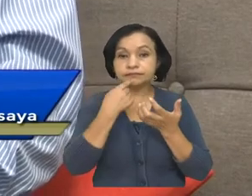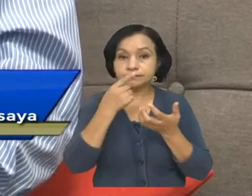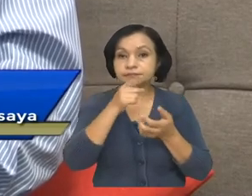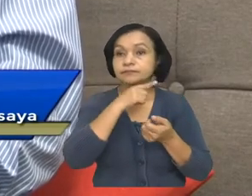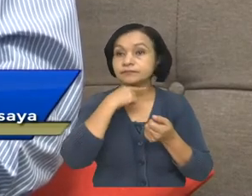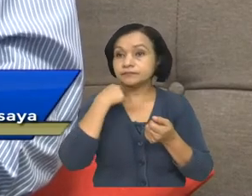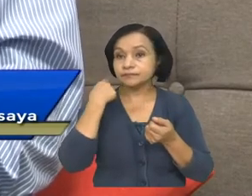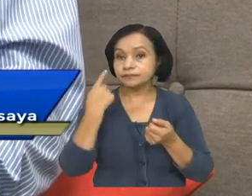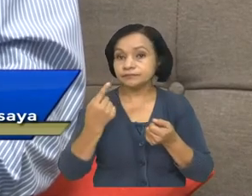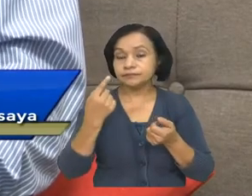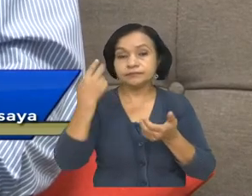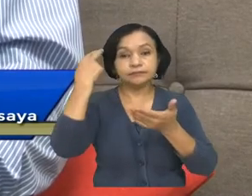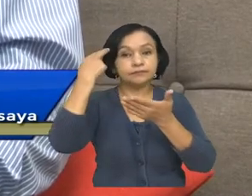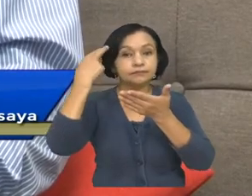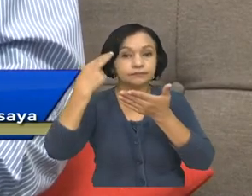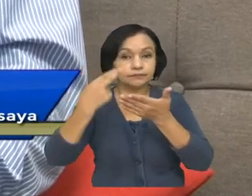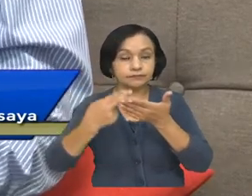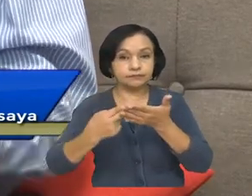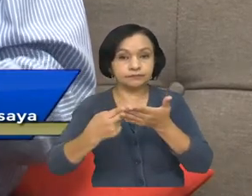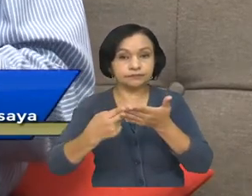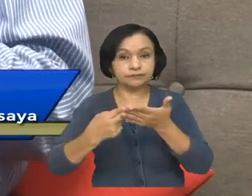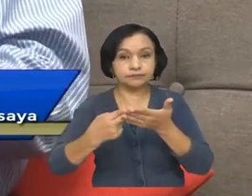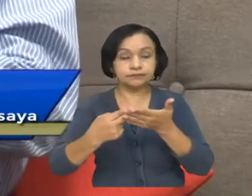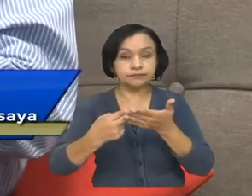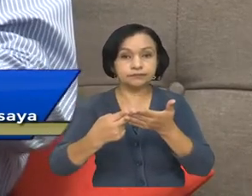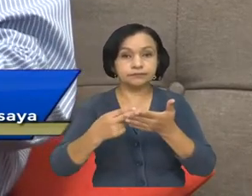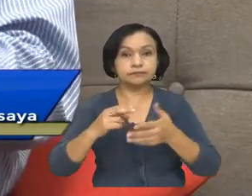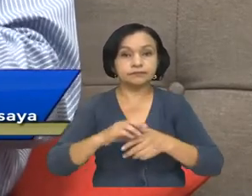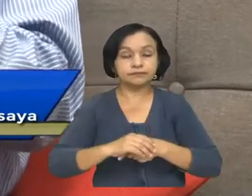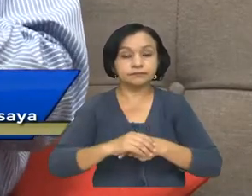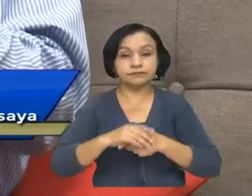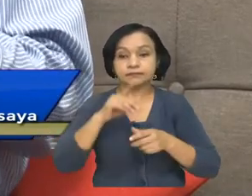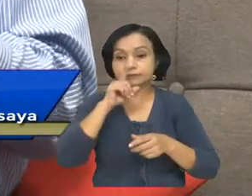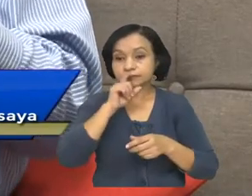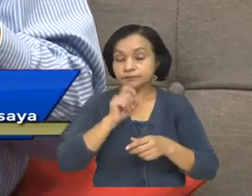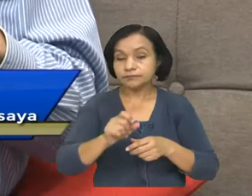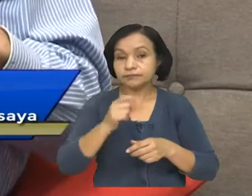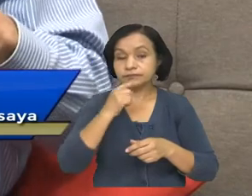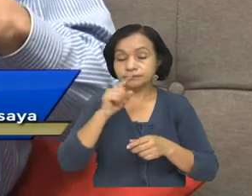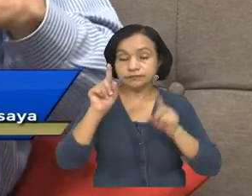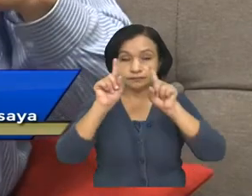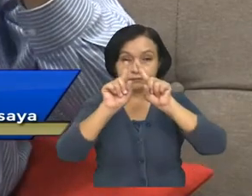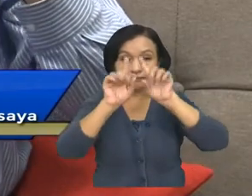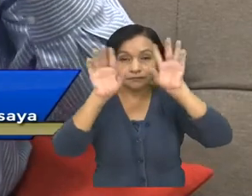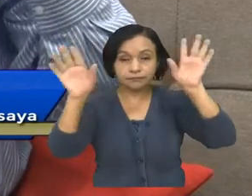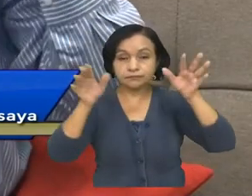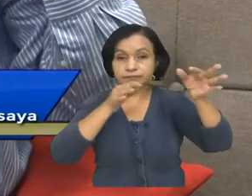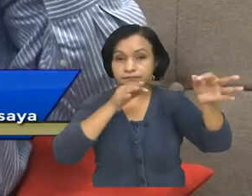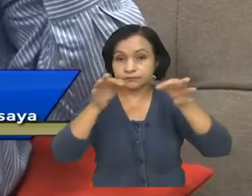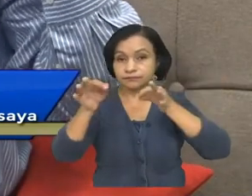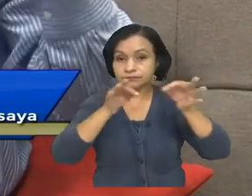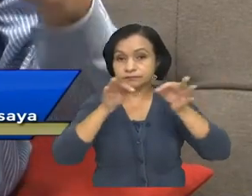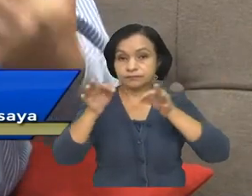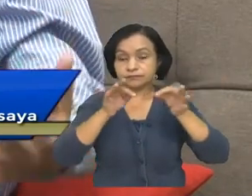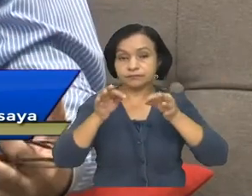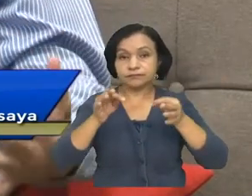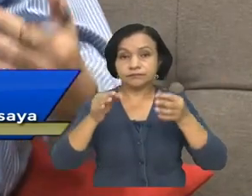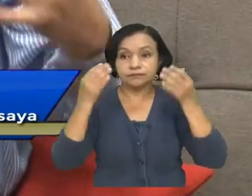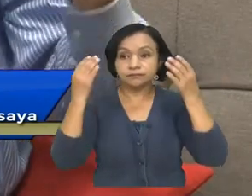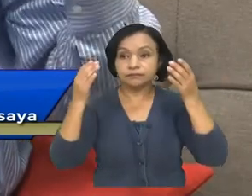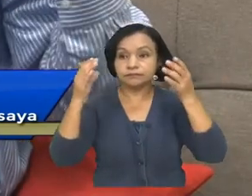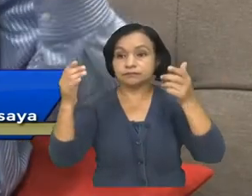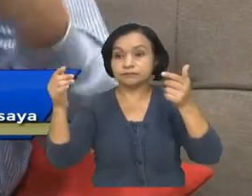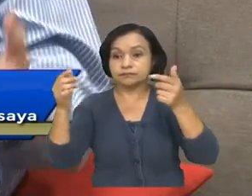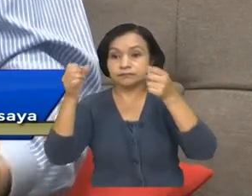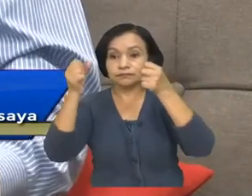¿verdad? Porque acordémonos de que, me gusta ser muy claro, que lógicamente habían